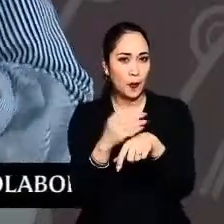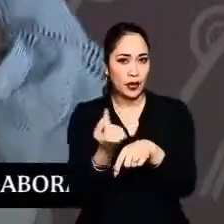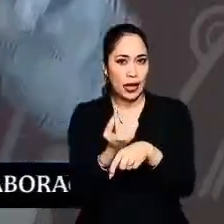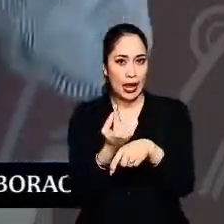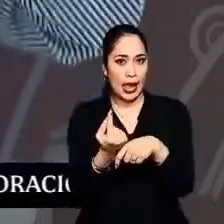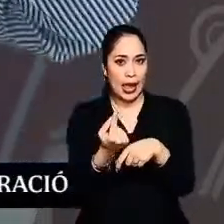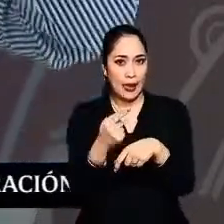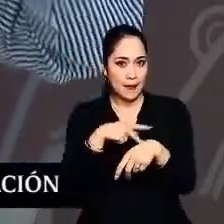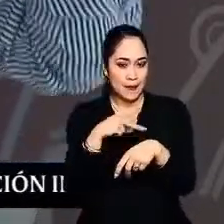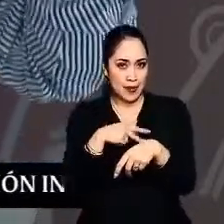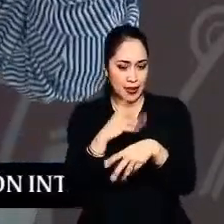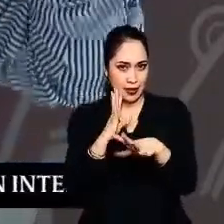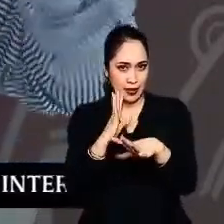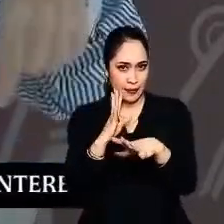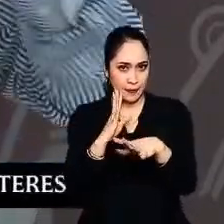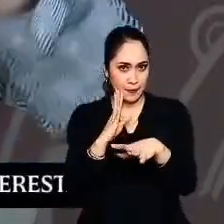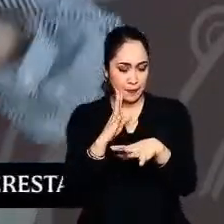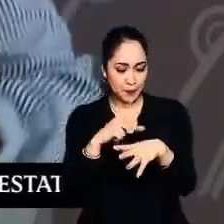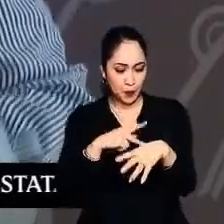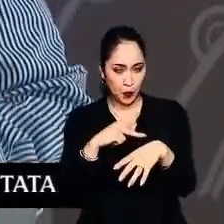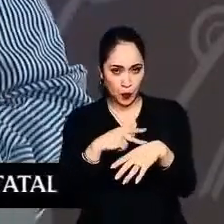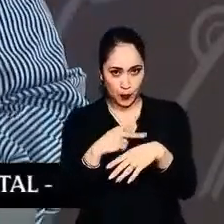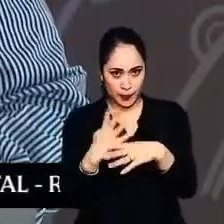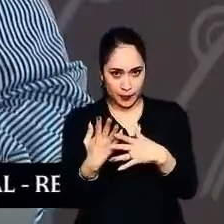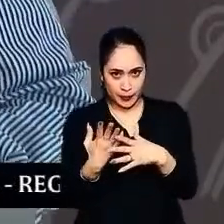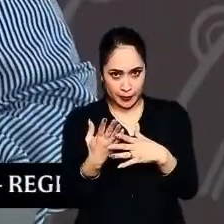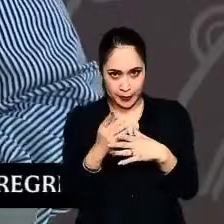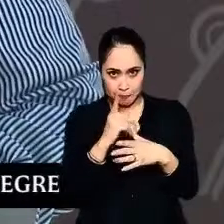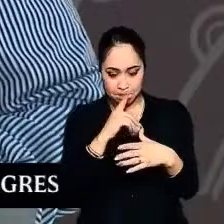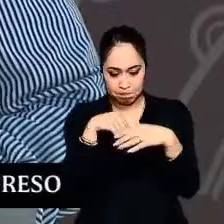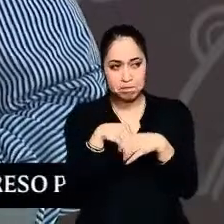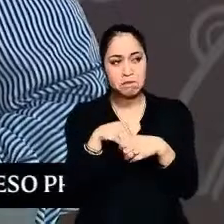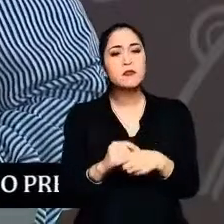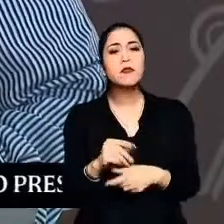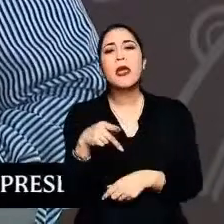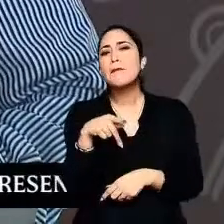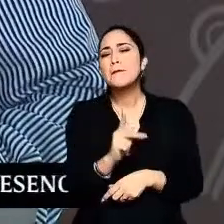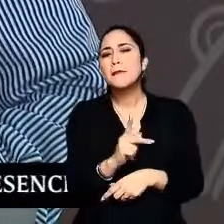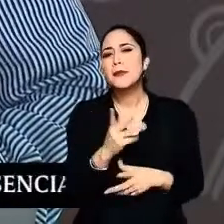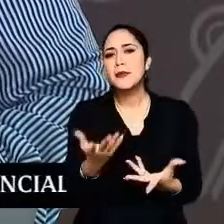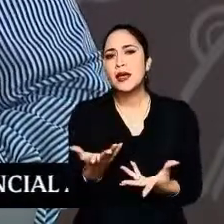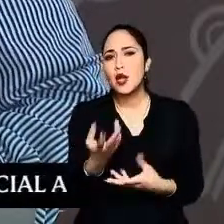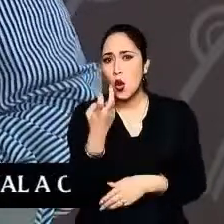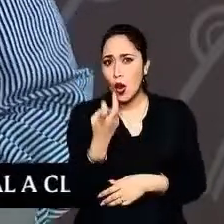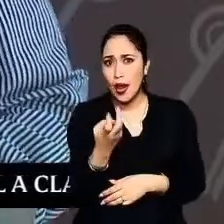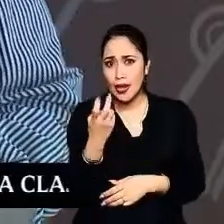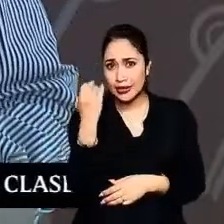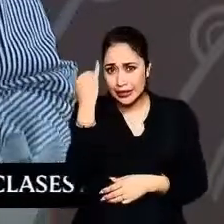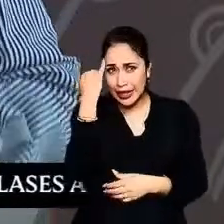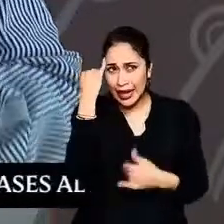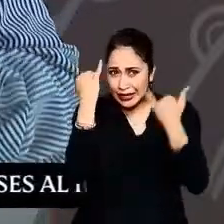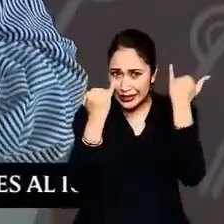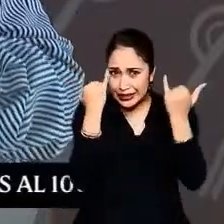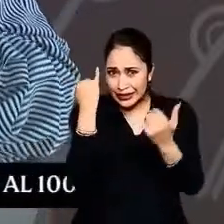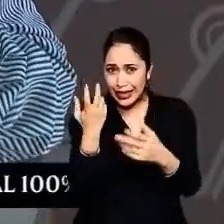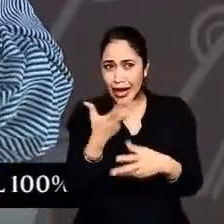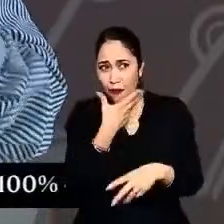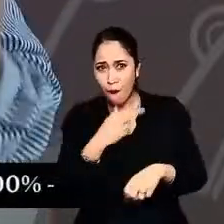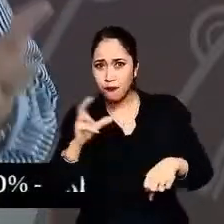machista que tenemos de diferentes formas, solo la vamos a eliminar